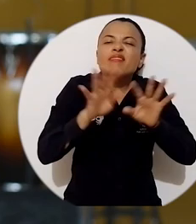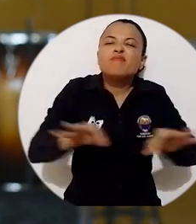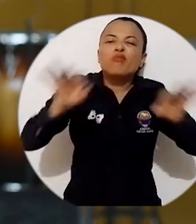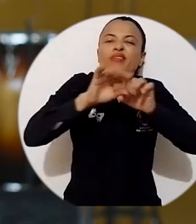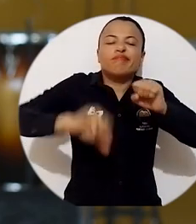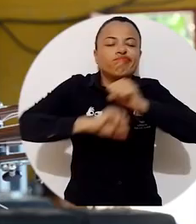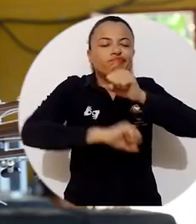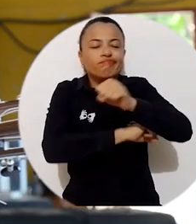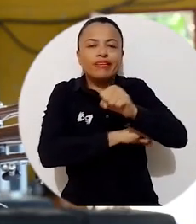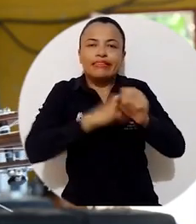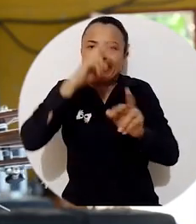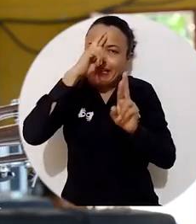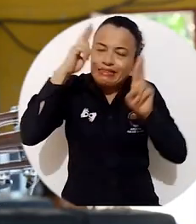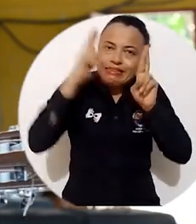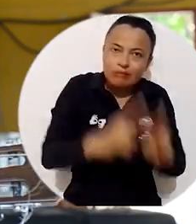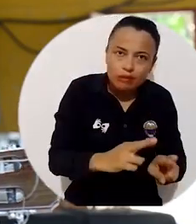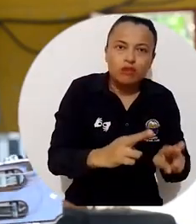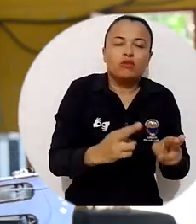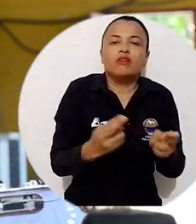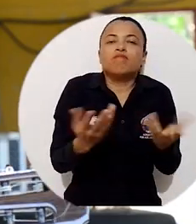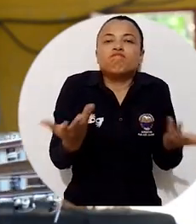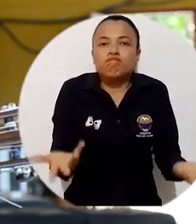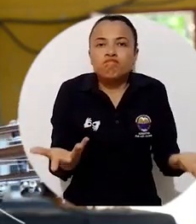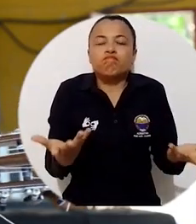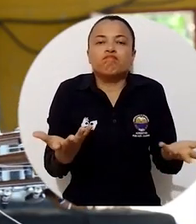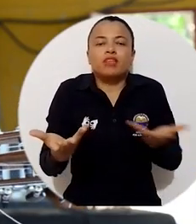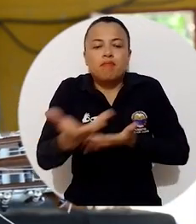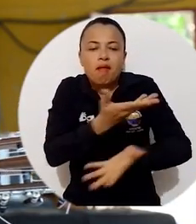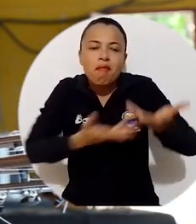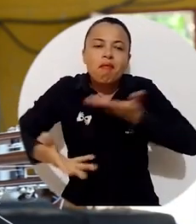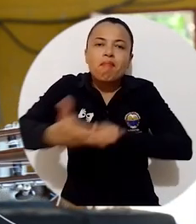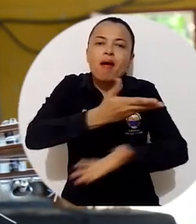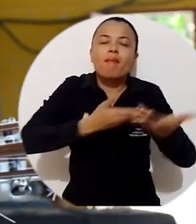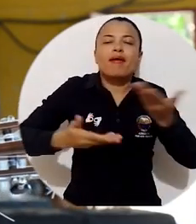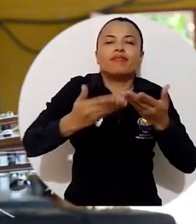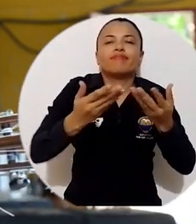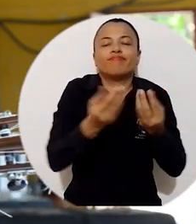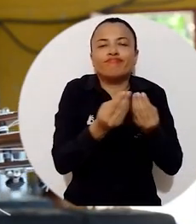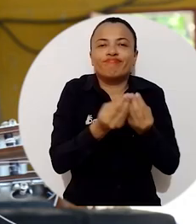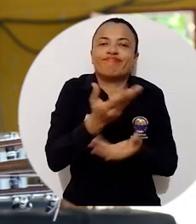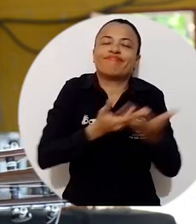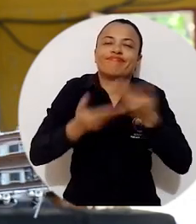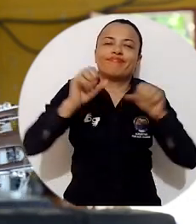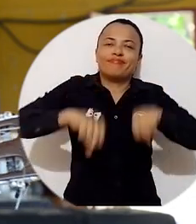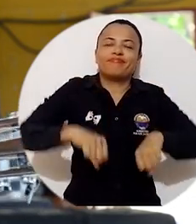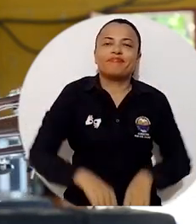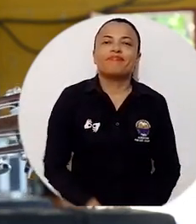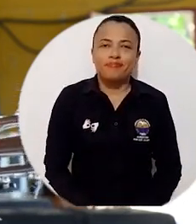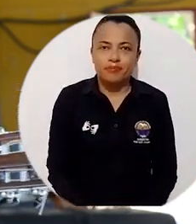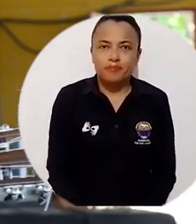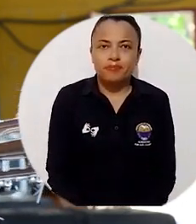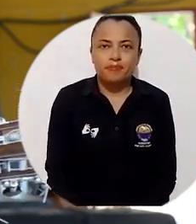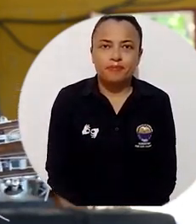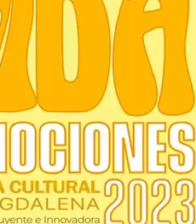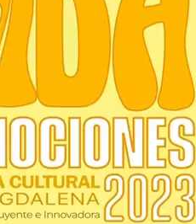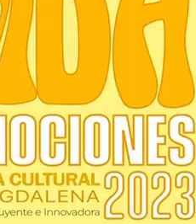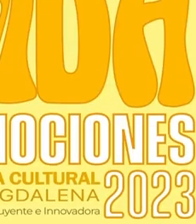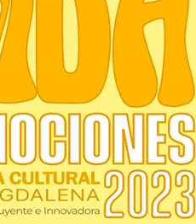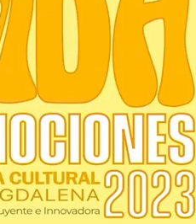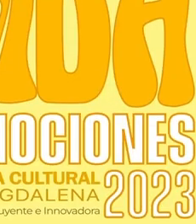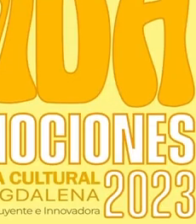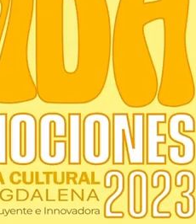en creatividad. Sobre la base del respeto, se pueda convivir, se pueda compartir